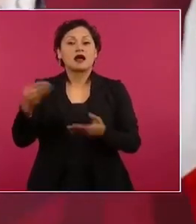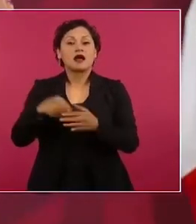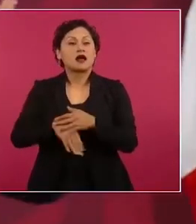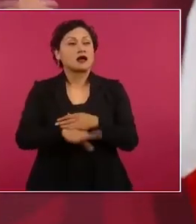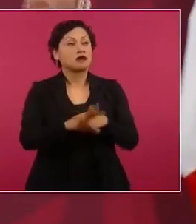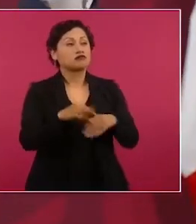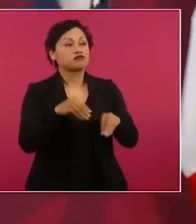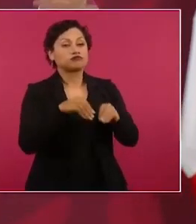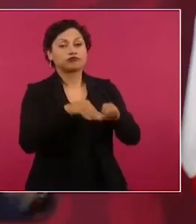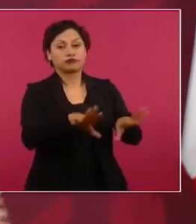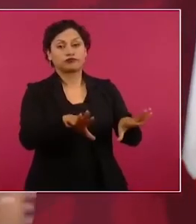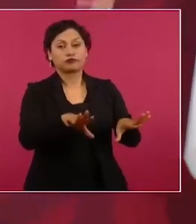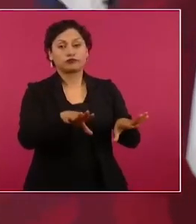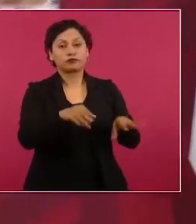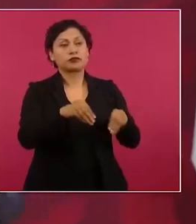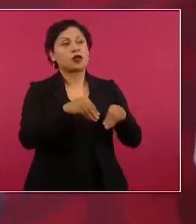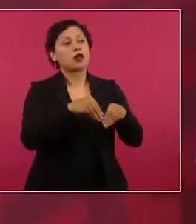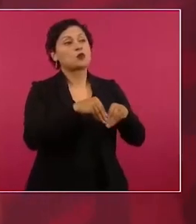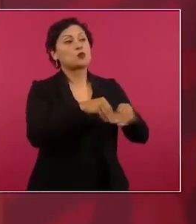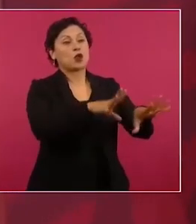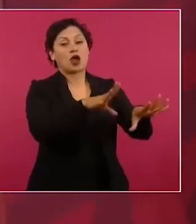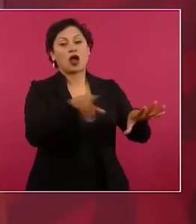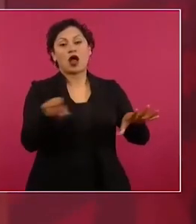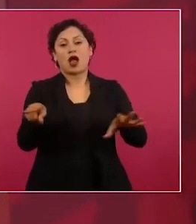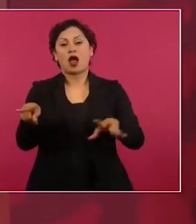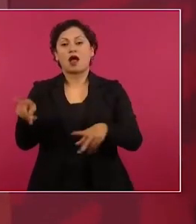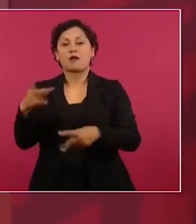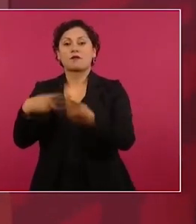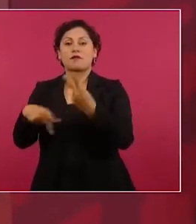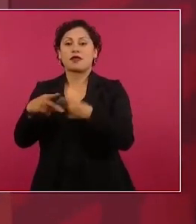ya no va a tener validez legal.